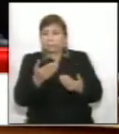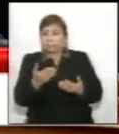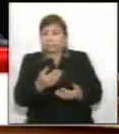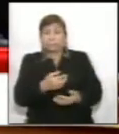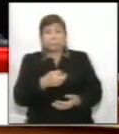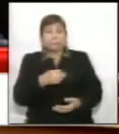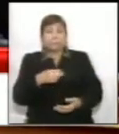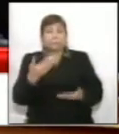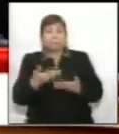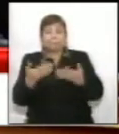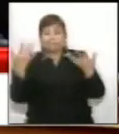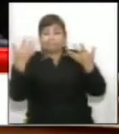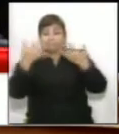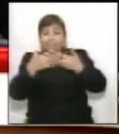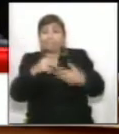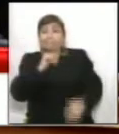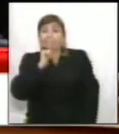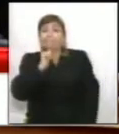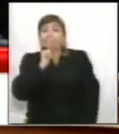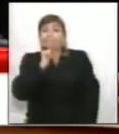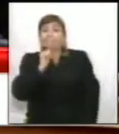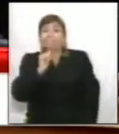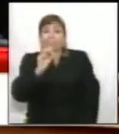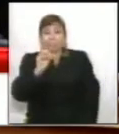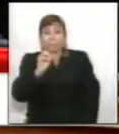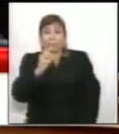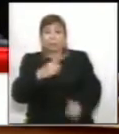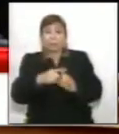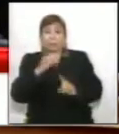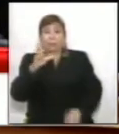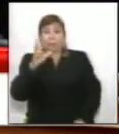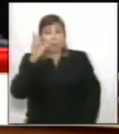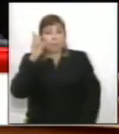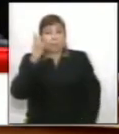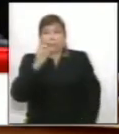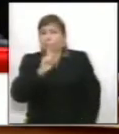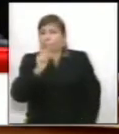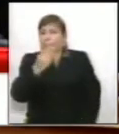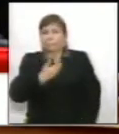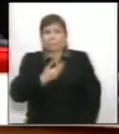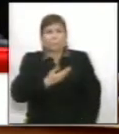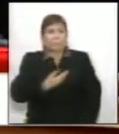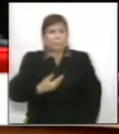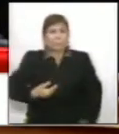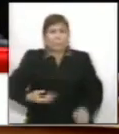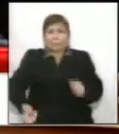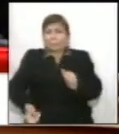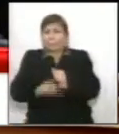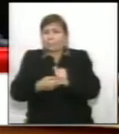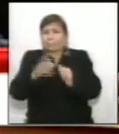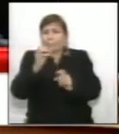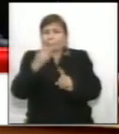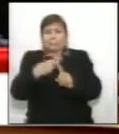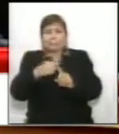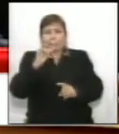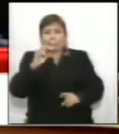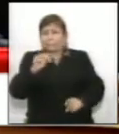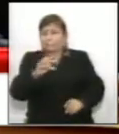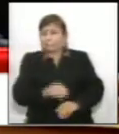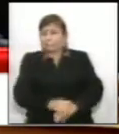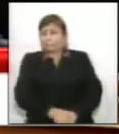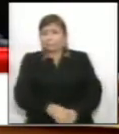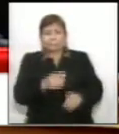habiendo experimentado la falta de oxígeno en Loreto al día de hoy, el gobierno no pueda garantizar el oxígeno en